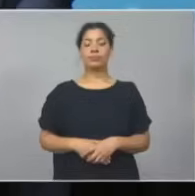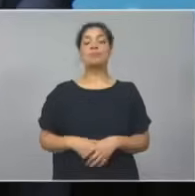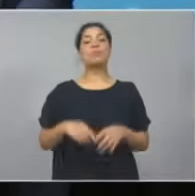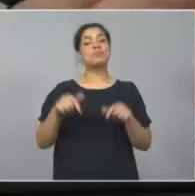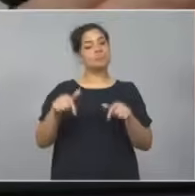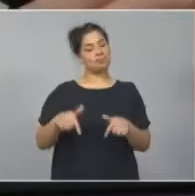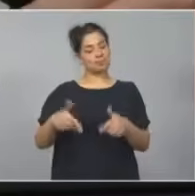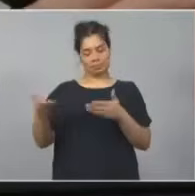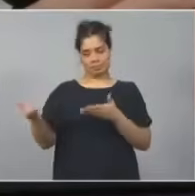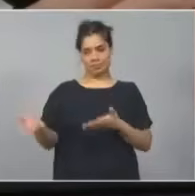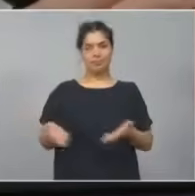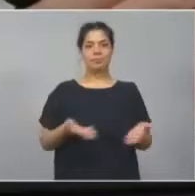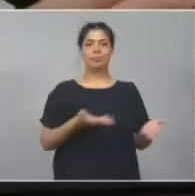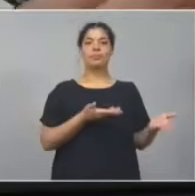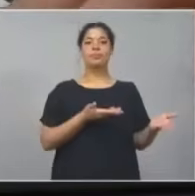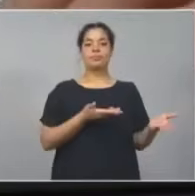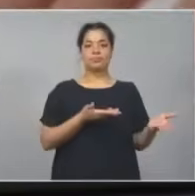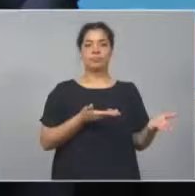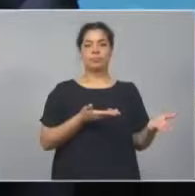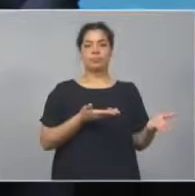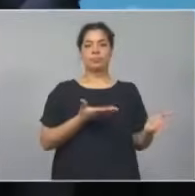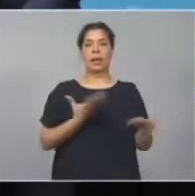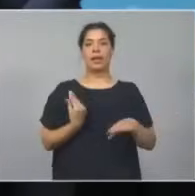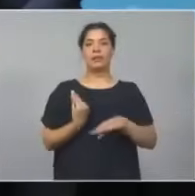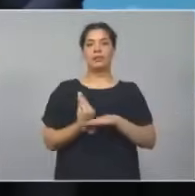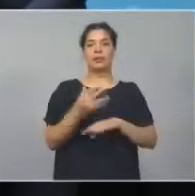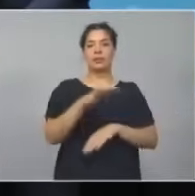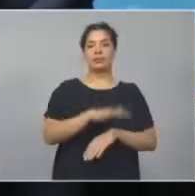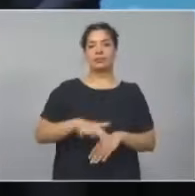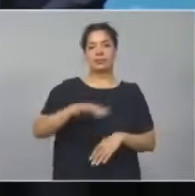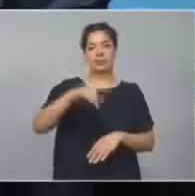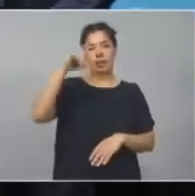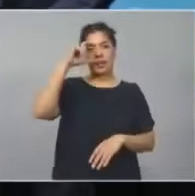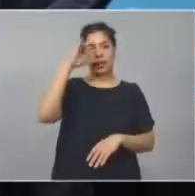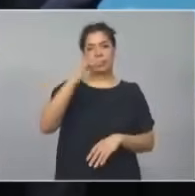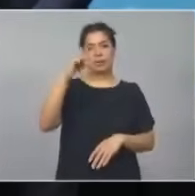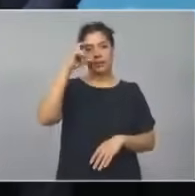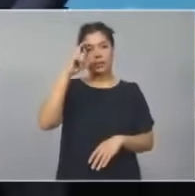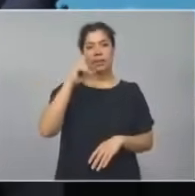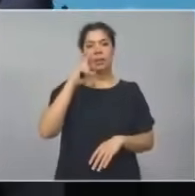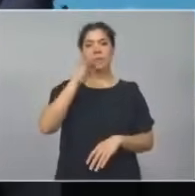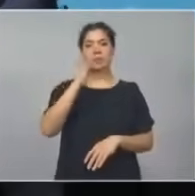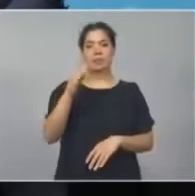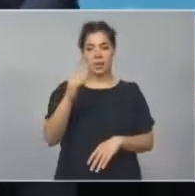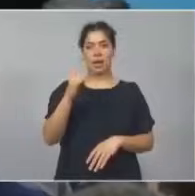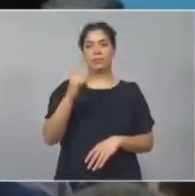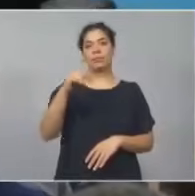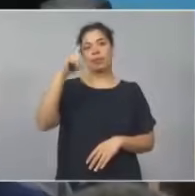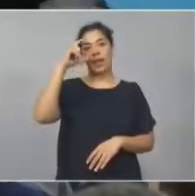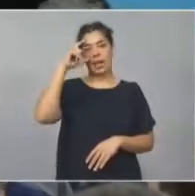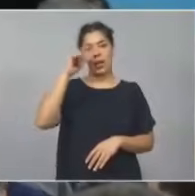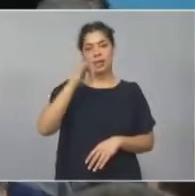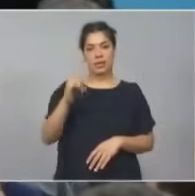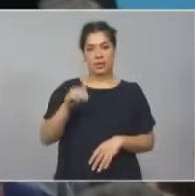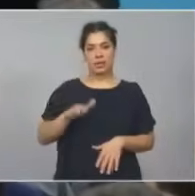Invitamos ahora al municipio de Ezeiza con Gastón Alejandro Granados.